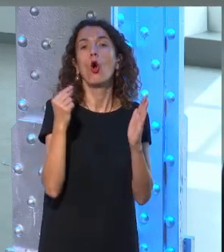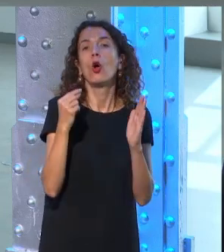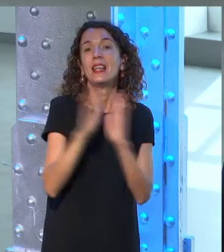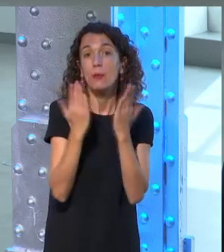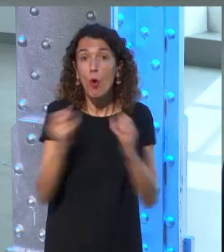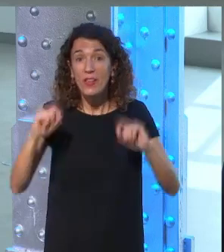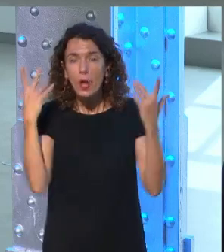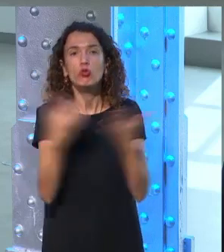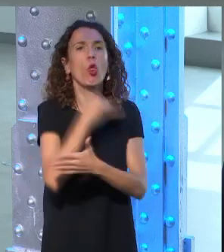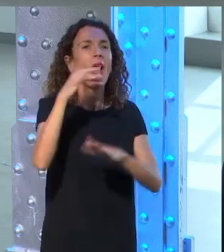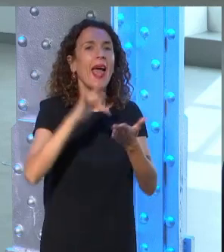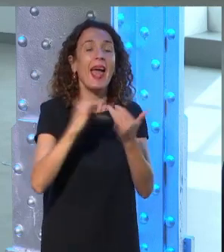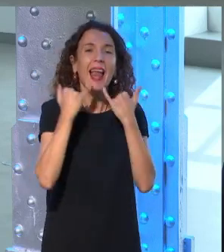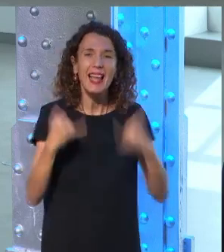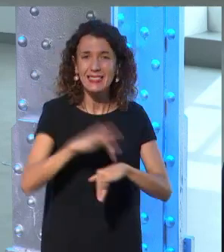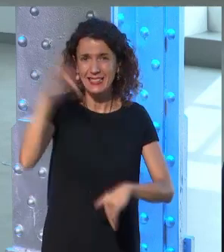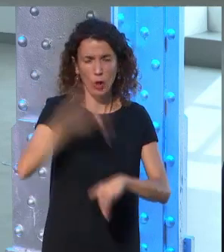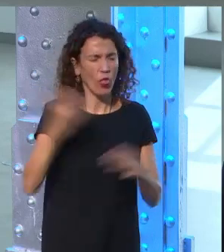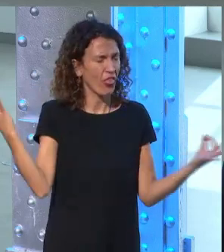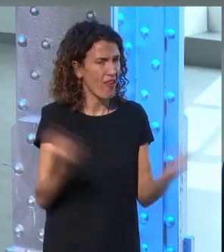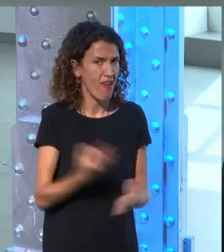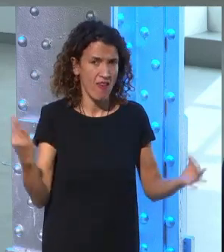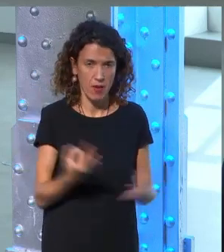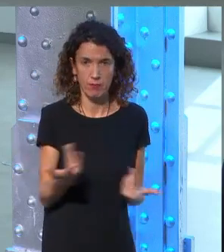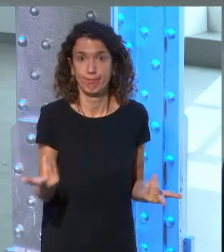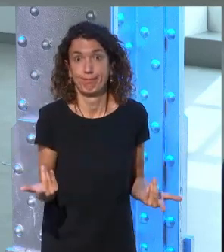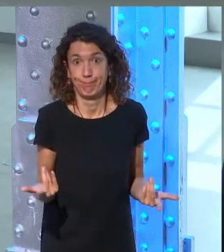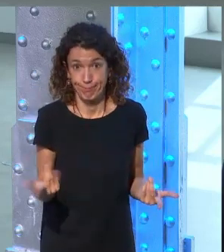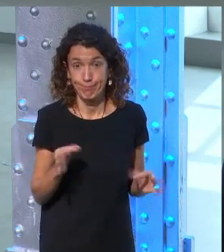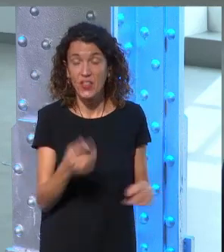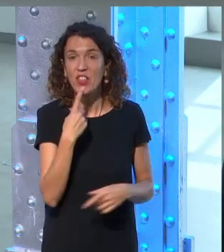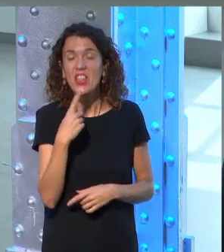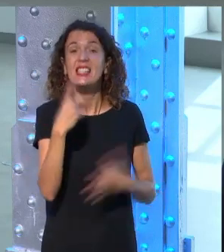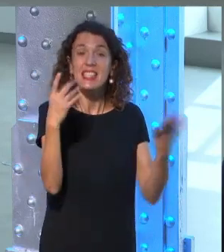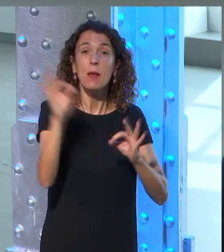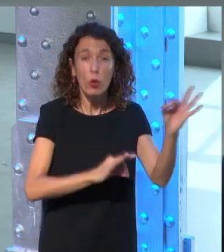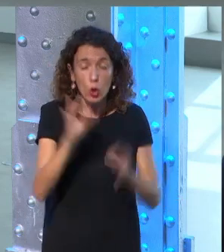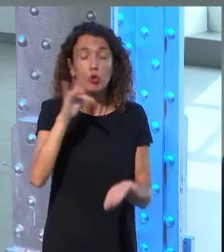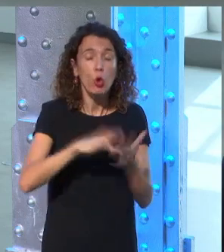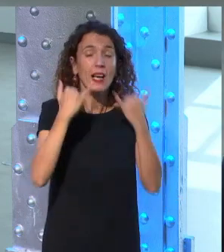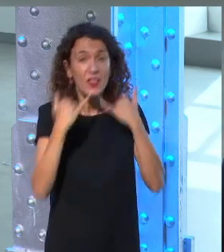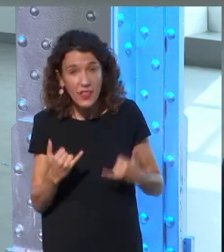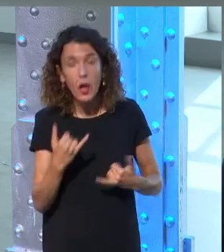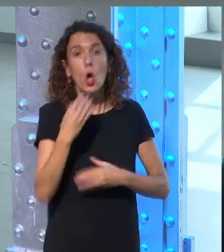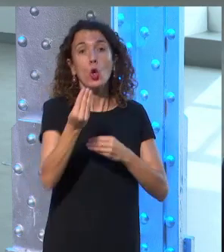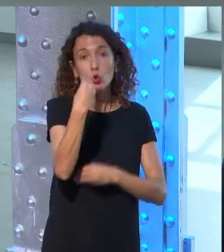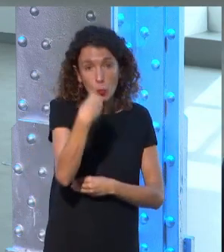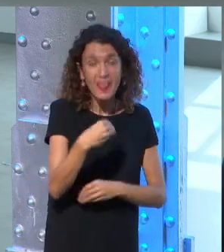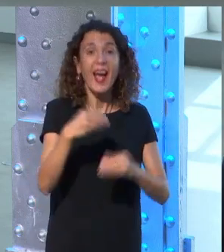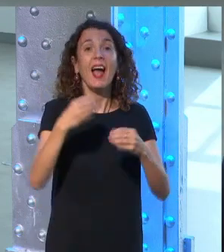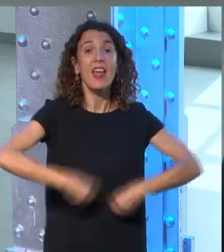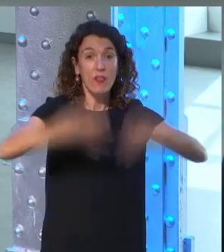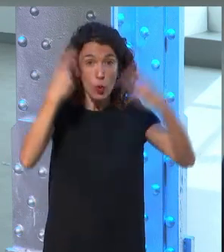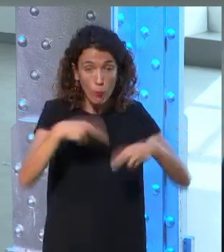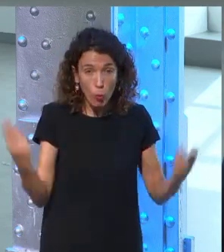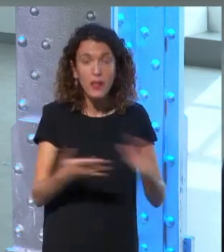oficiales tienen que ser eléctricos. Porque no sé de qué. Dice, el 60% de la electricidad consumida por los edificios